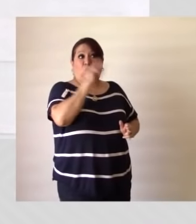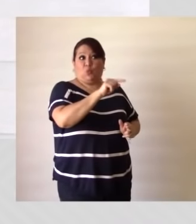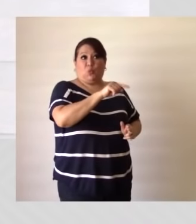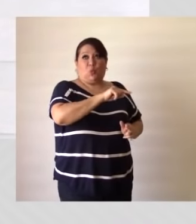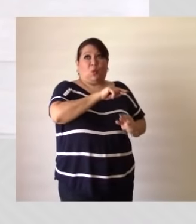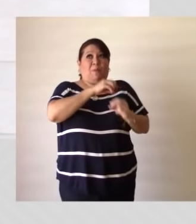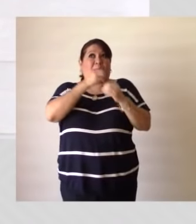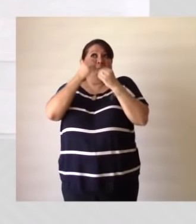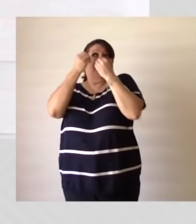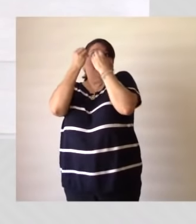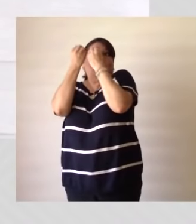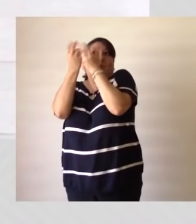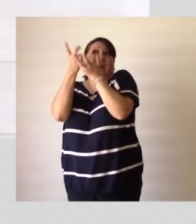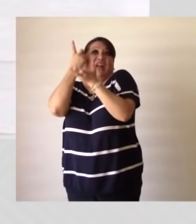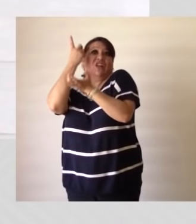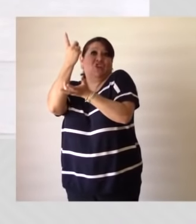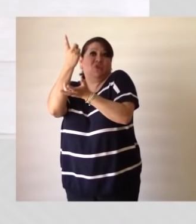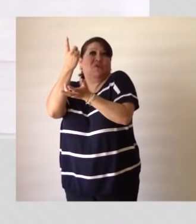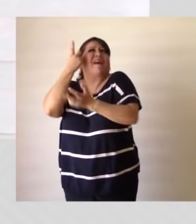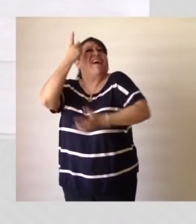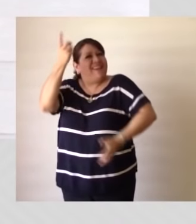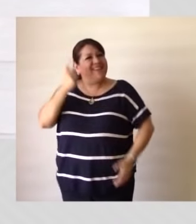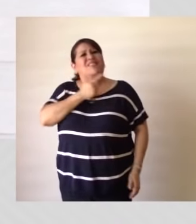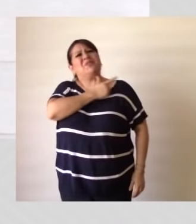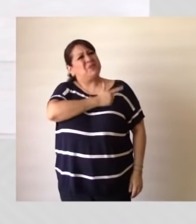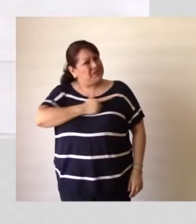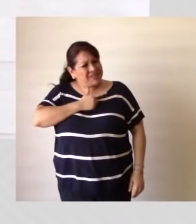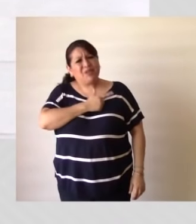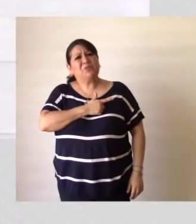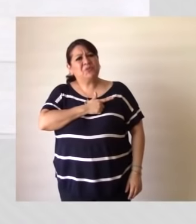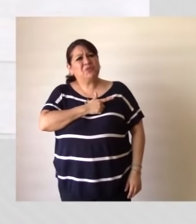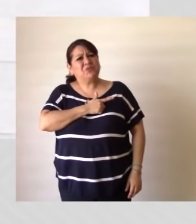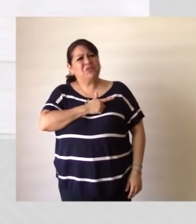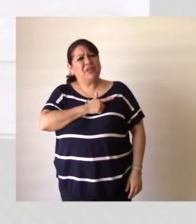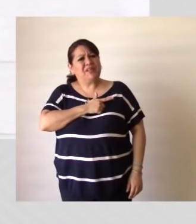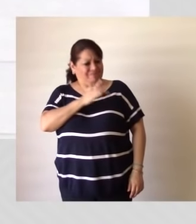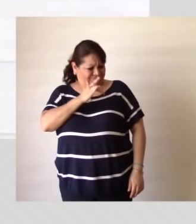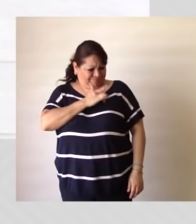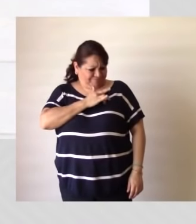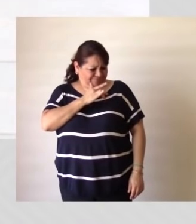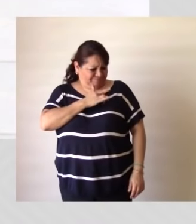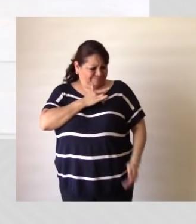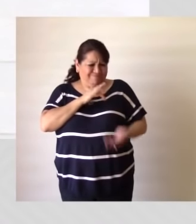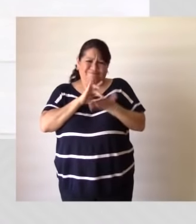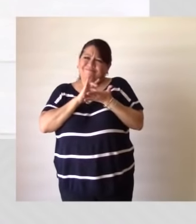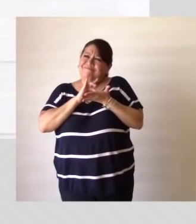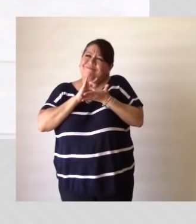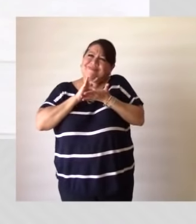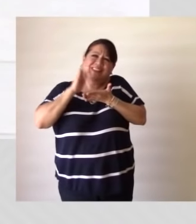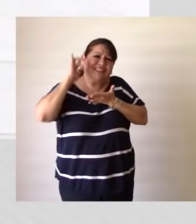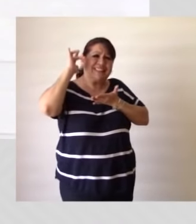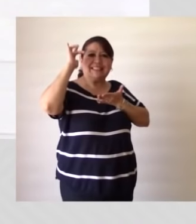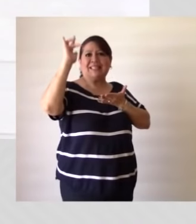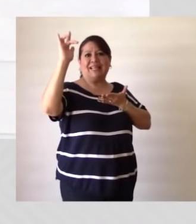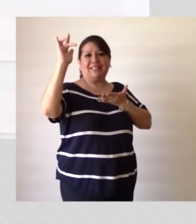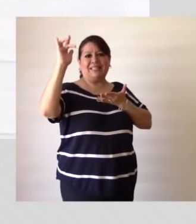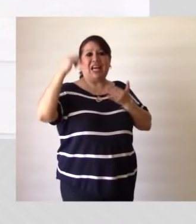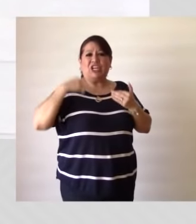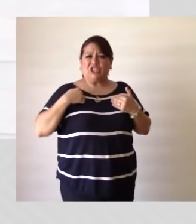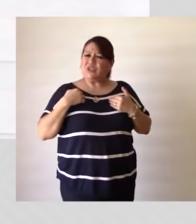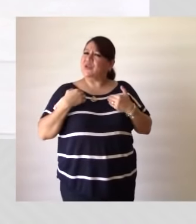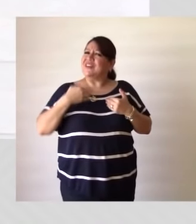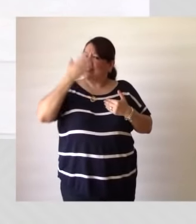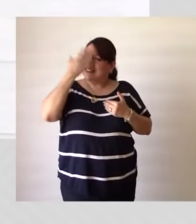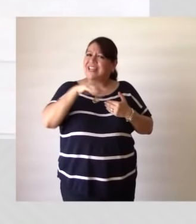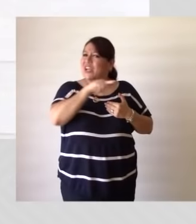estás siendo agradecido y esto yo puedo entender que tú aprecias lo que he hecho por ti